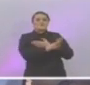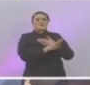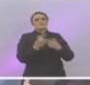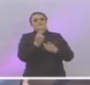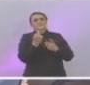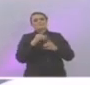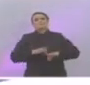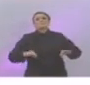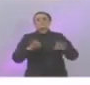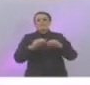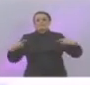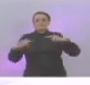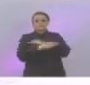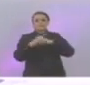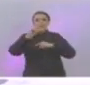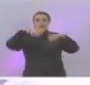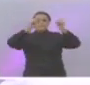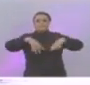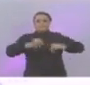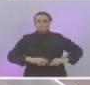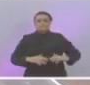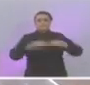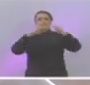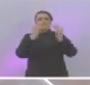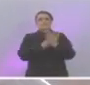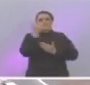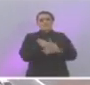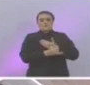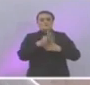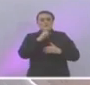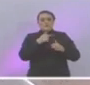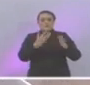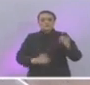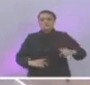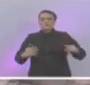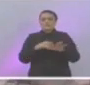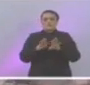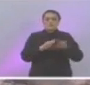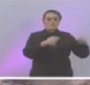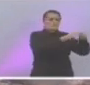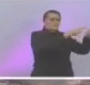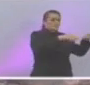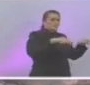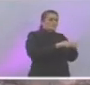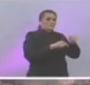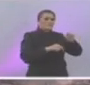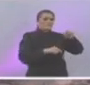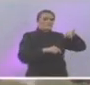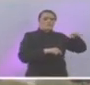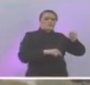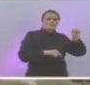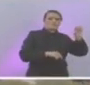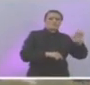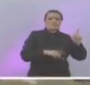arteria de la capital por inundaciones. Se acompaña de un proyecto de mejora en la conducción de la presa de San José a la potabilizadora de